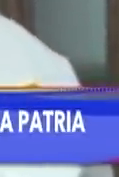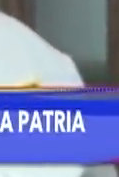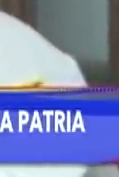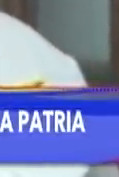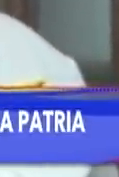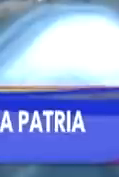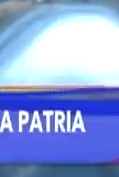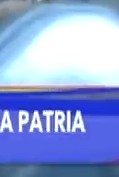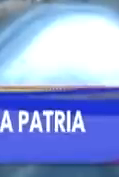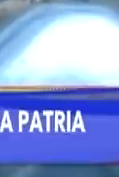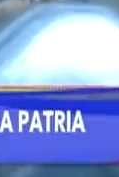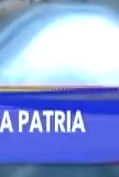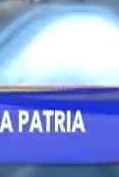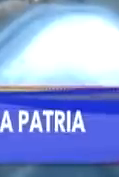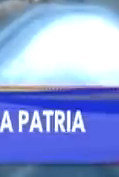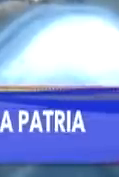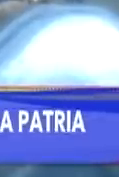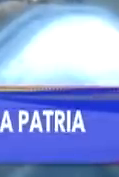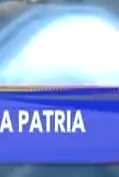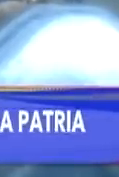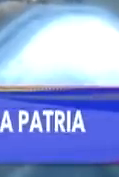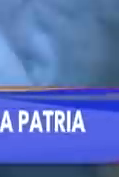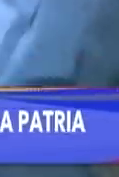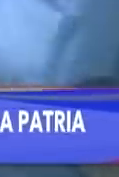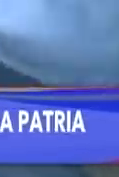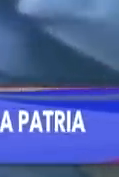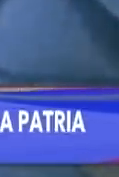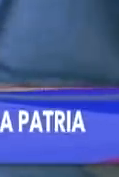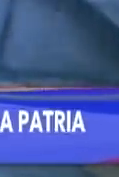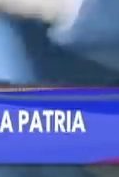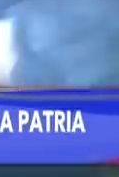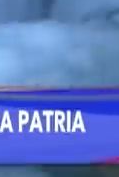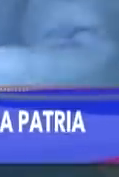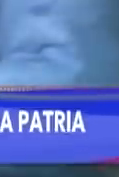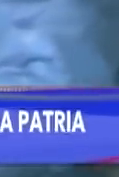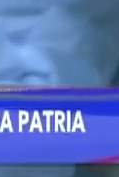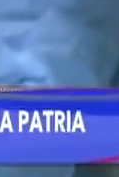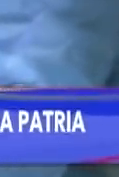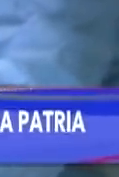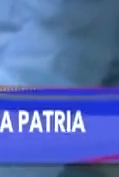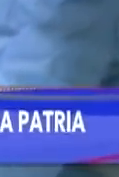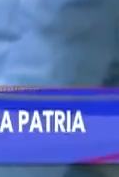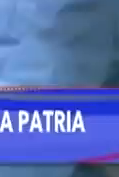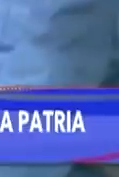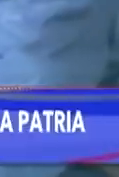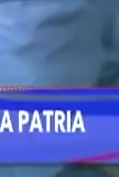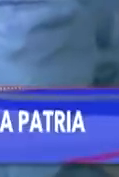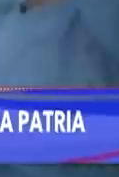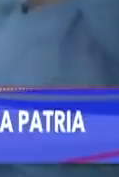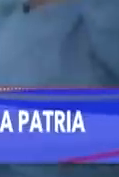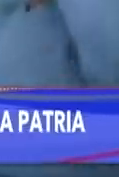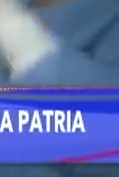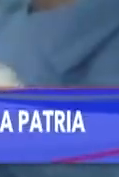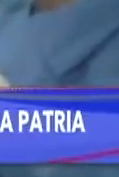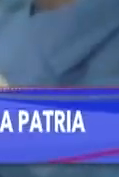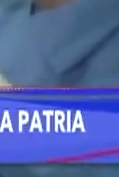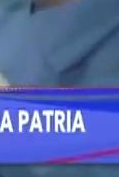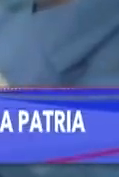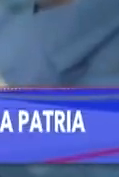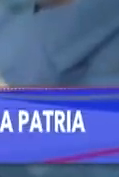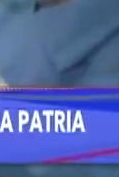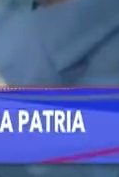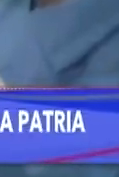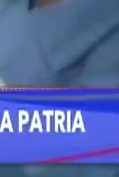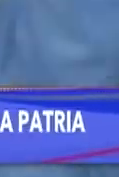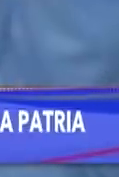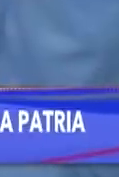nuestros pacientes, o sea, de nuestro estado, sino de Yaracuy y el resto de los estados más cerca. Decirles que cuente con la Misión Médica Cubana, que vamos a estar